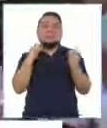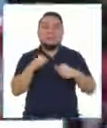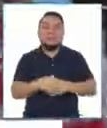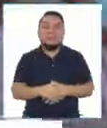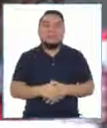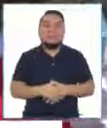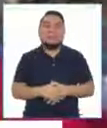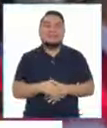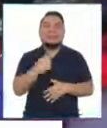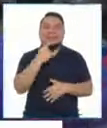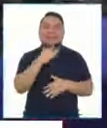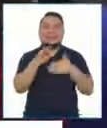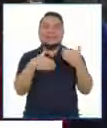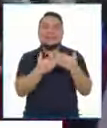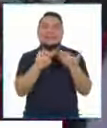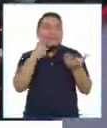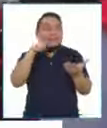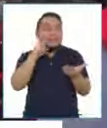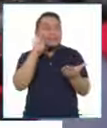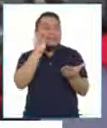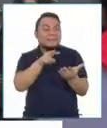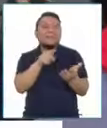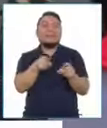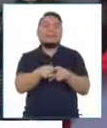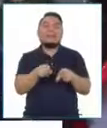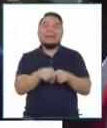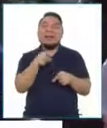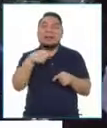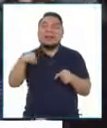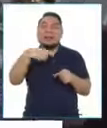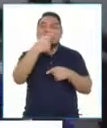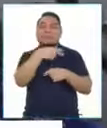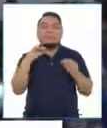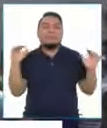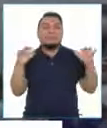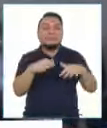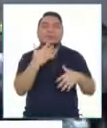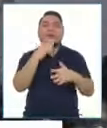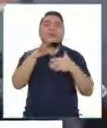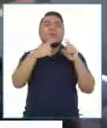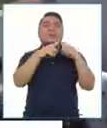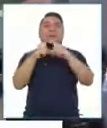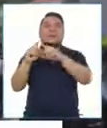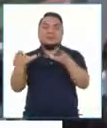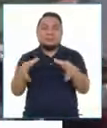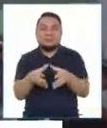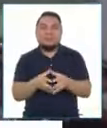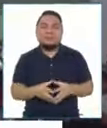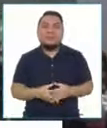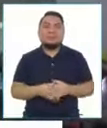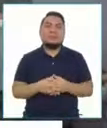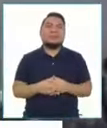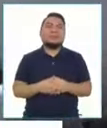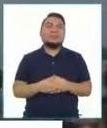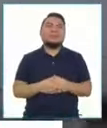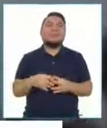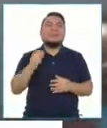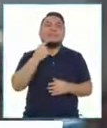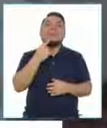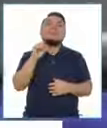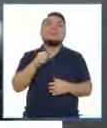Apurímac y era necesario ampliar la oferta hospitalaria. Por ello es que se destinó este